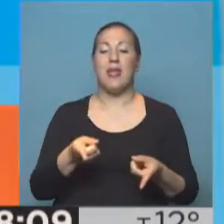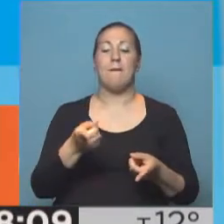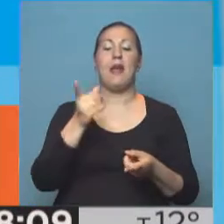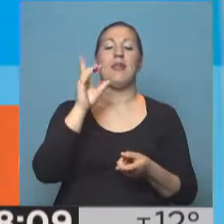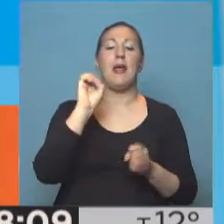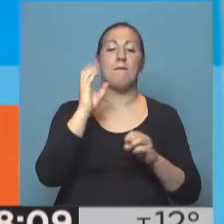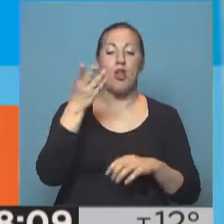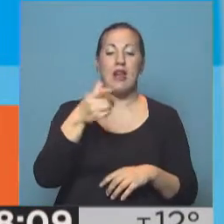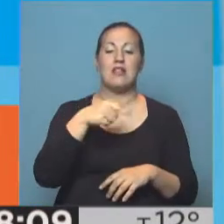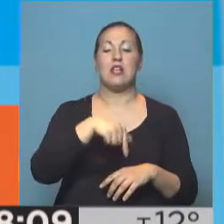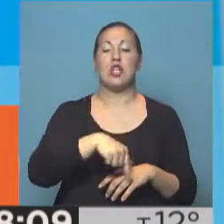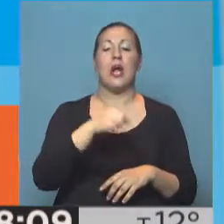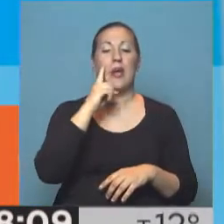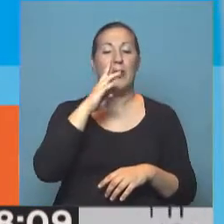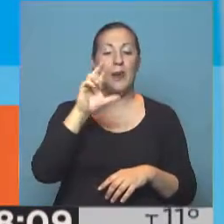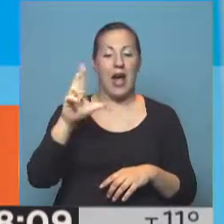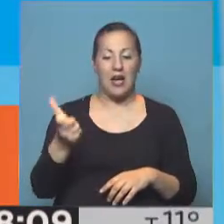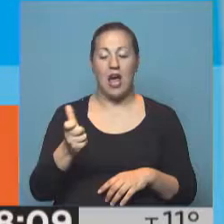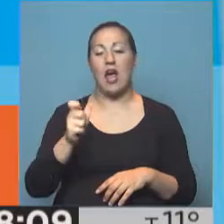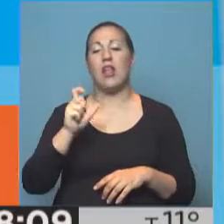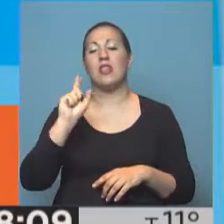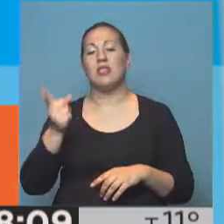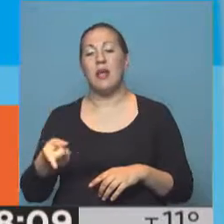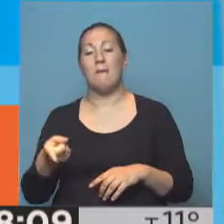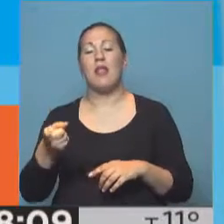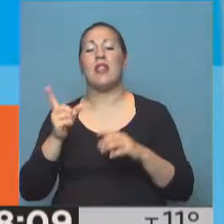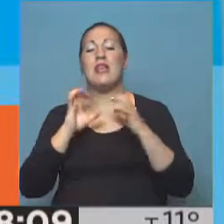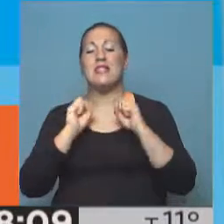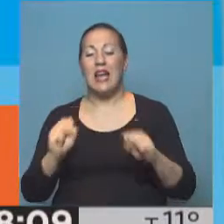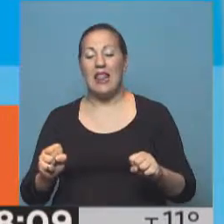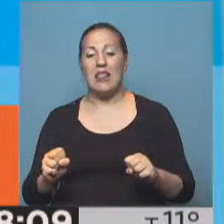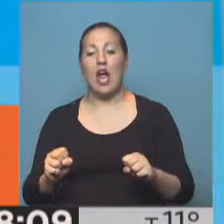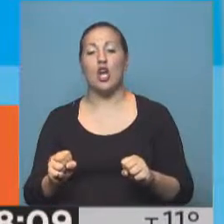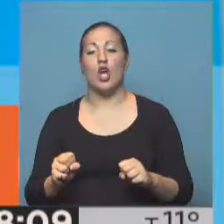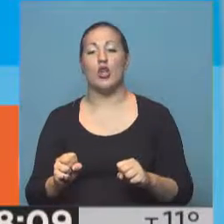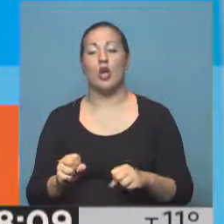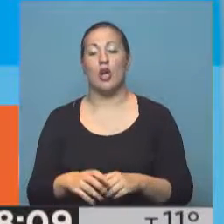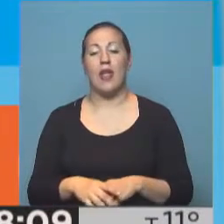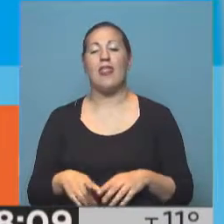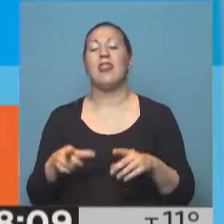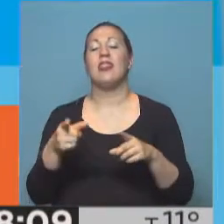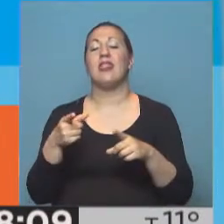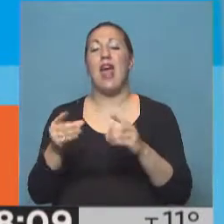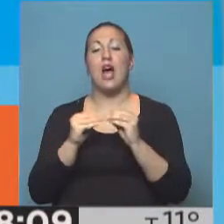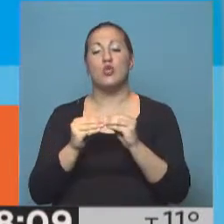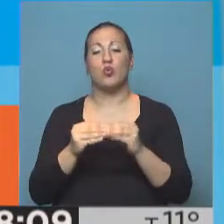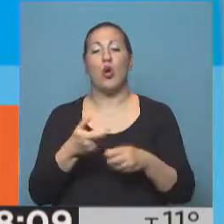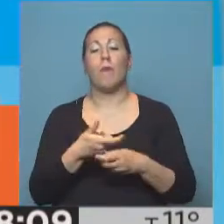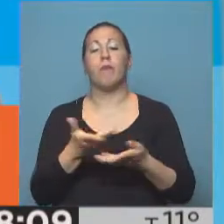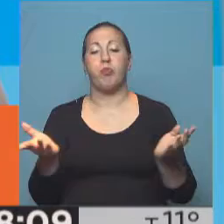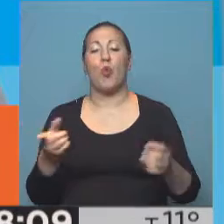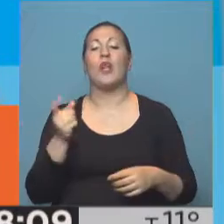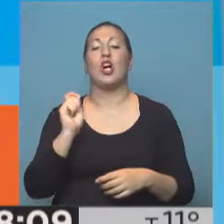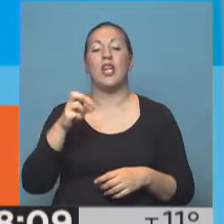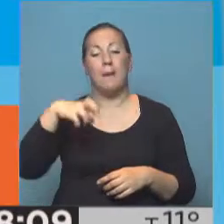ibarra también van a estar los secretarios asuntos públicos como adrián